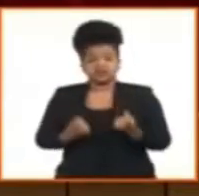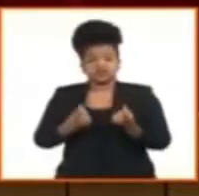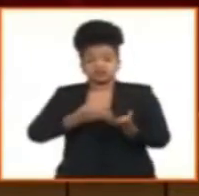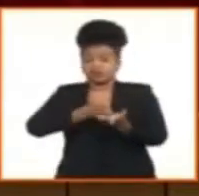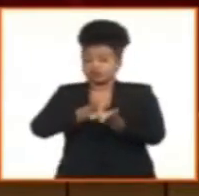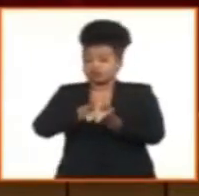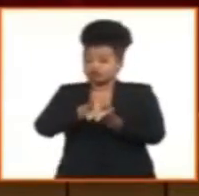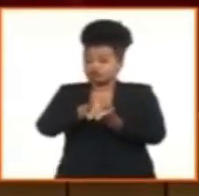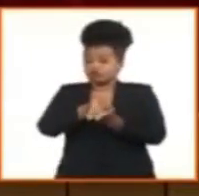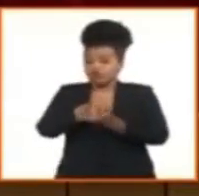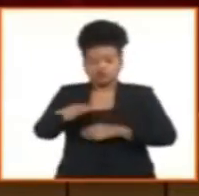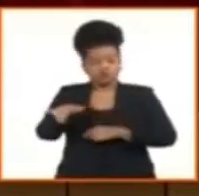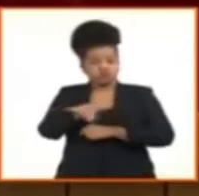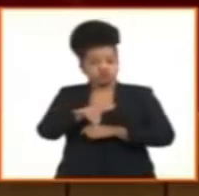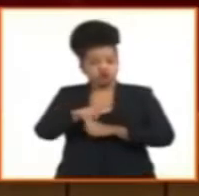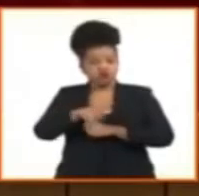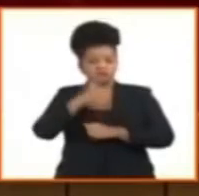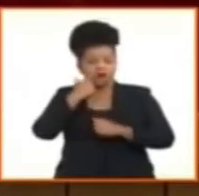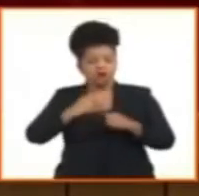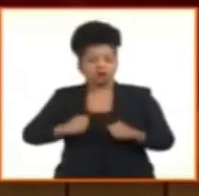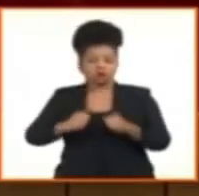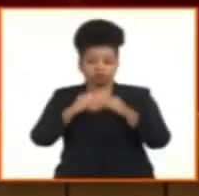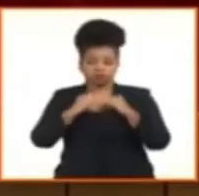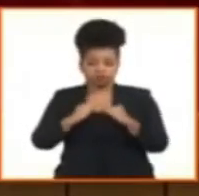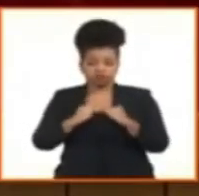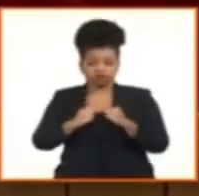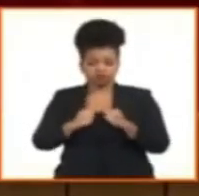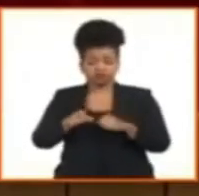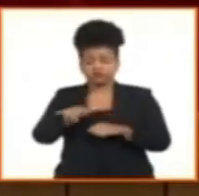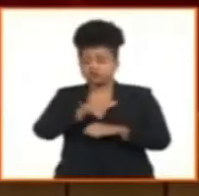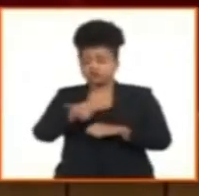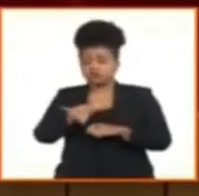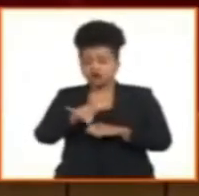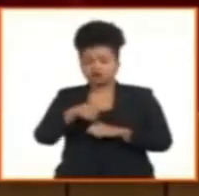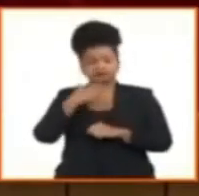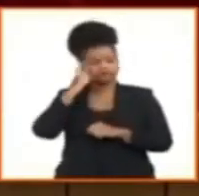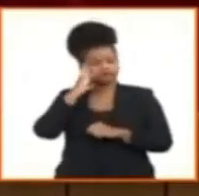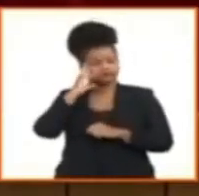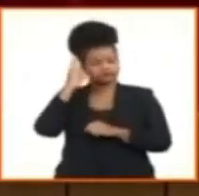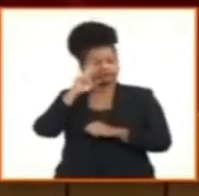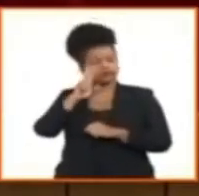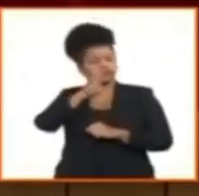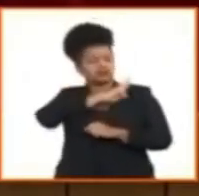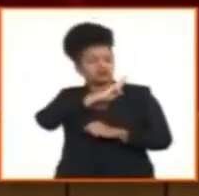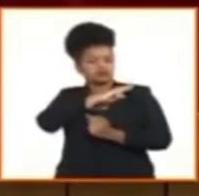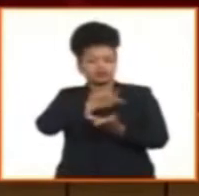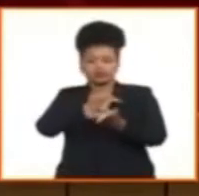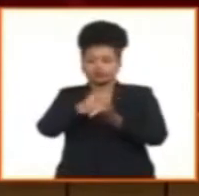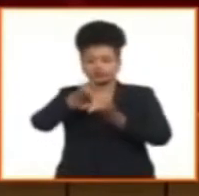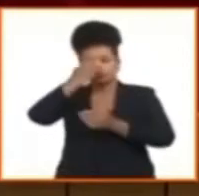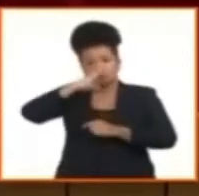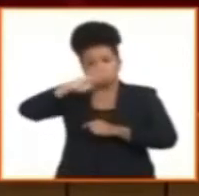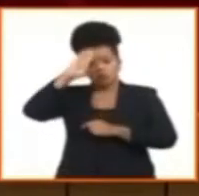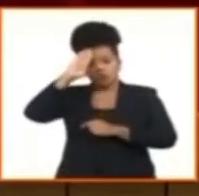querido construir y que ha sido referencia. Y también tomamos en cuenta la responsabilidad de mantener a Cuba como faro del